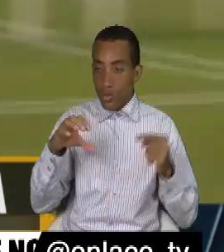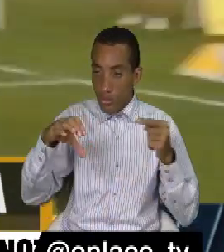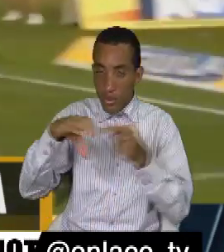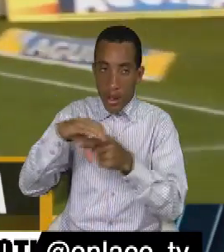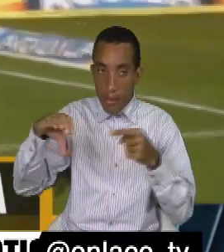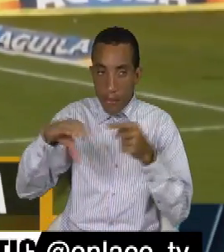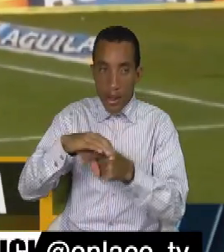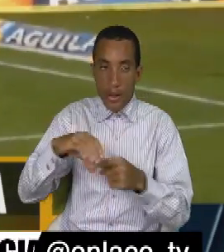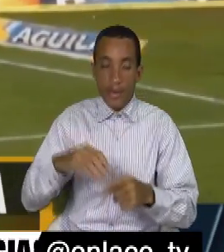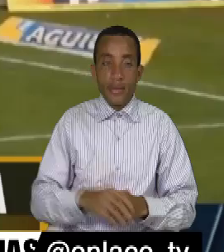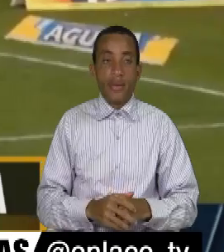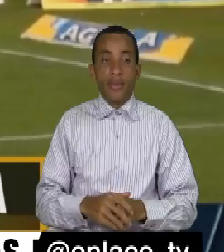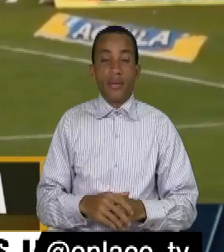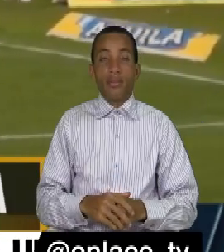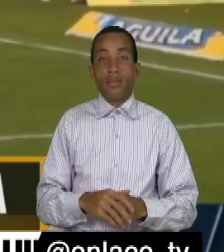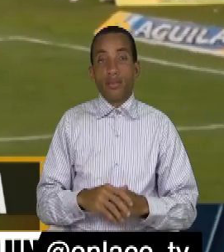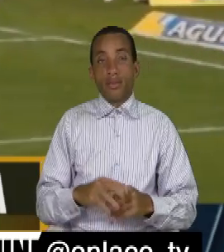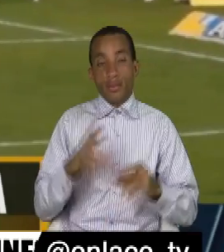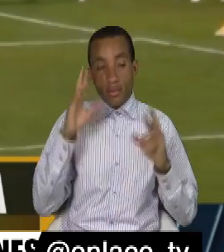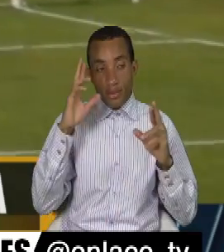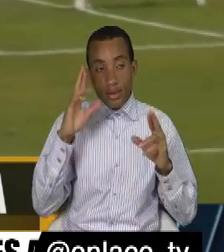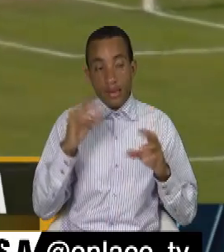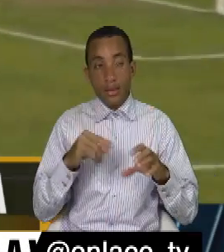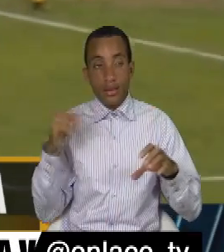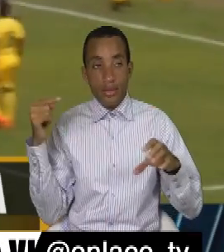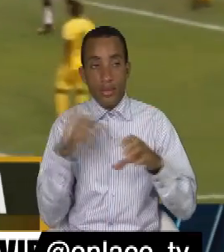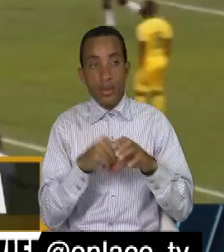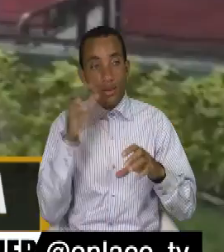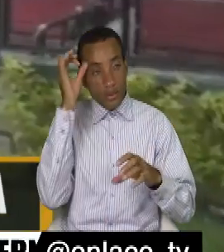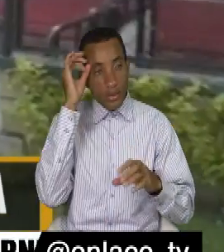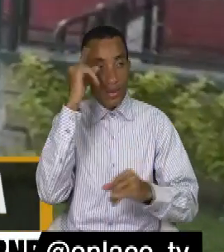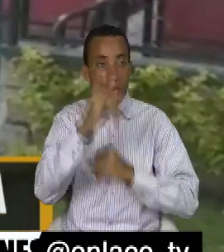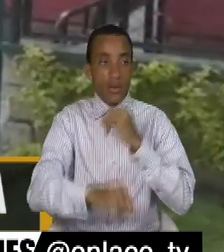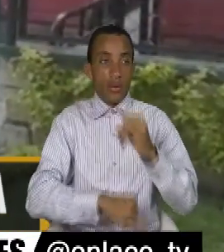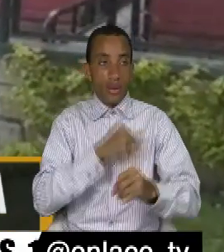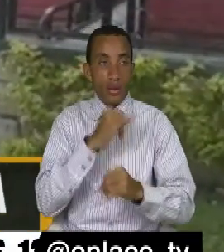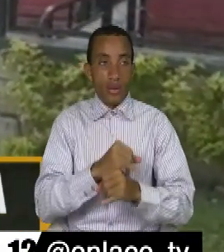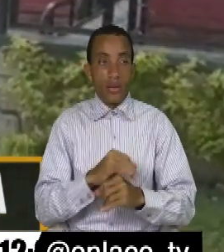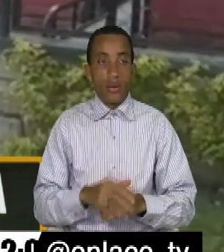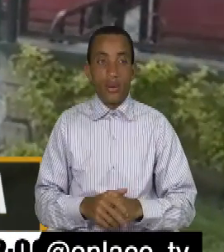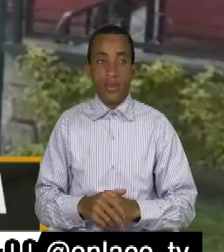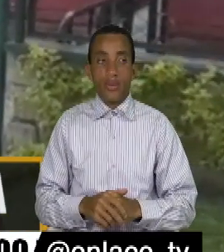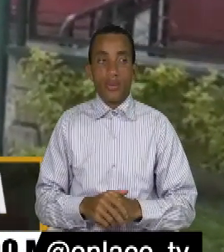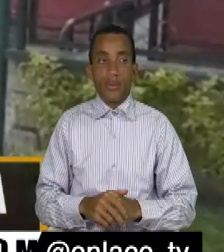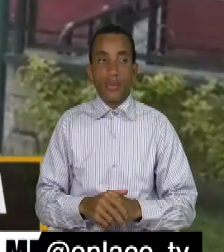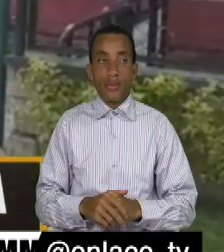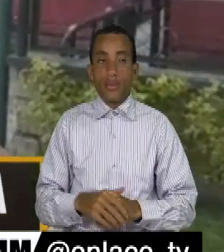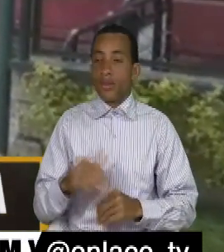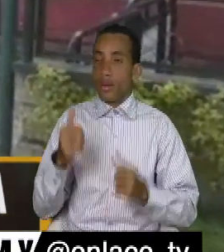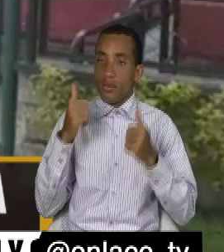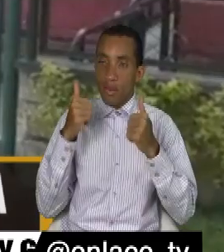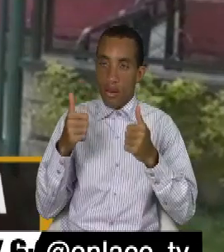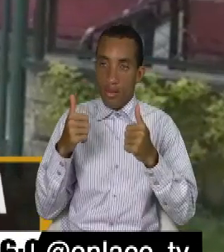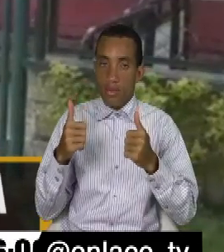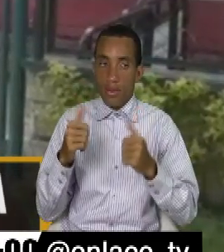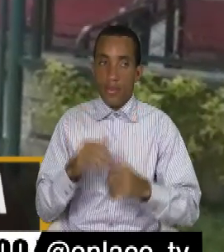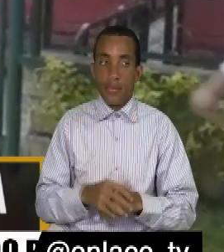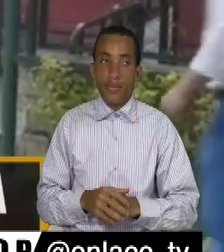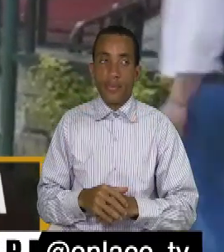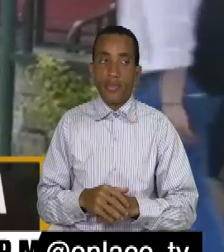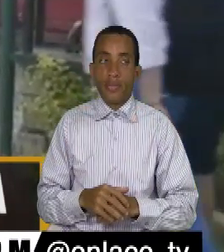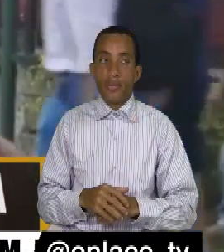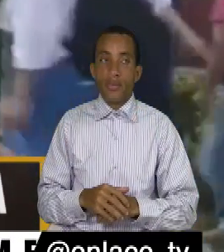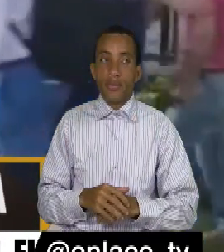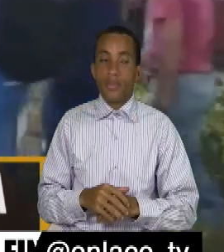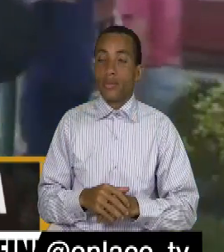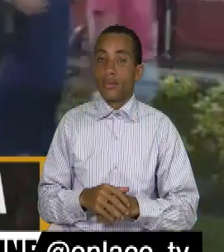el paso a lo que podría significar una representación internacional de Copa Libertadores. Creo que los vi bien. En pasar del